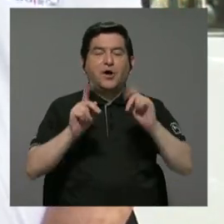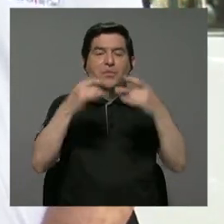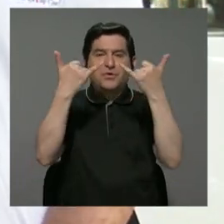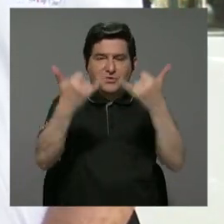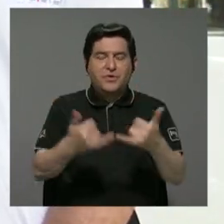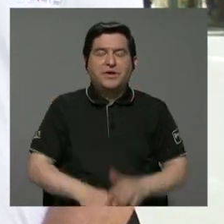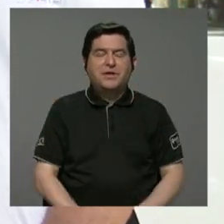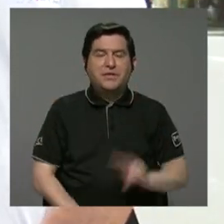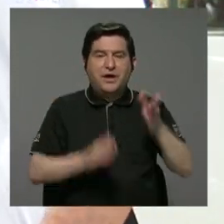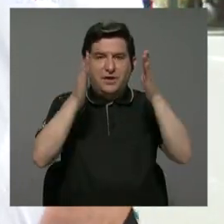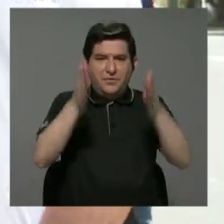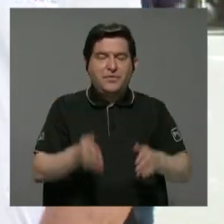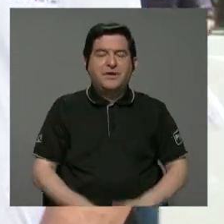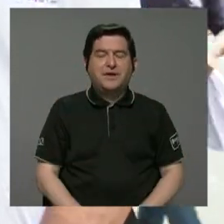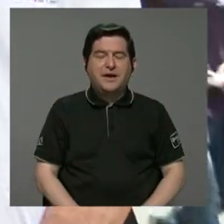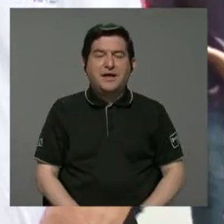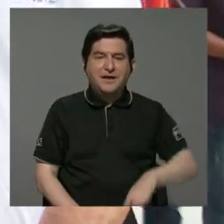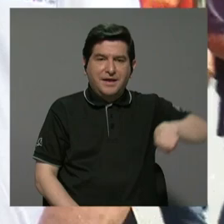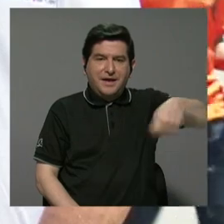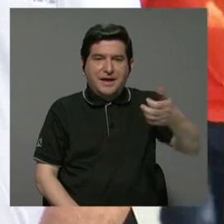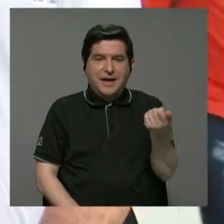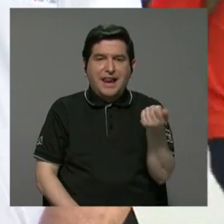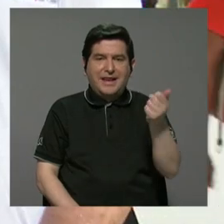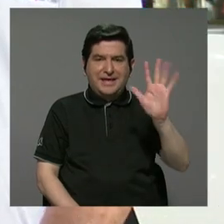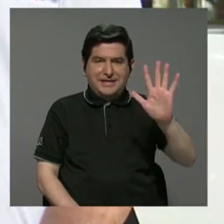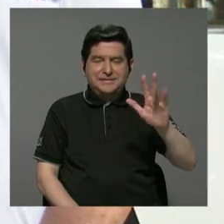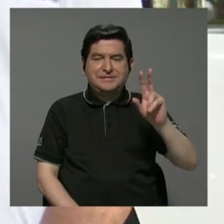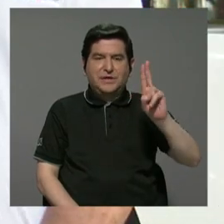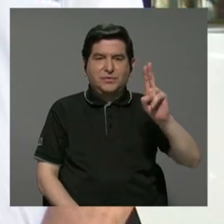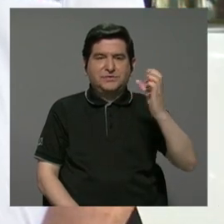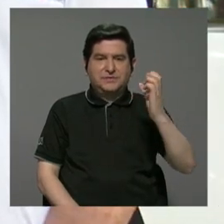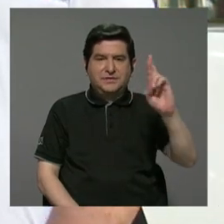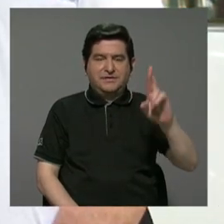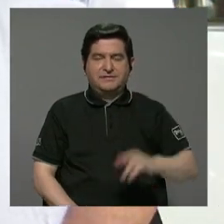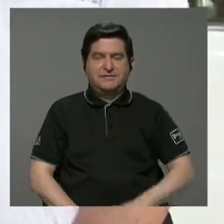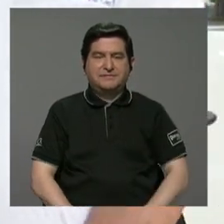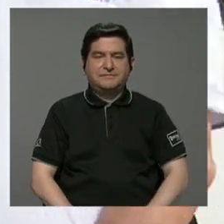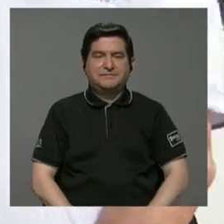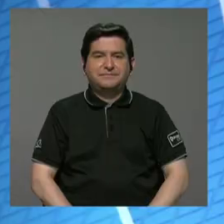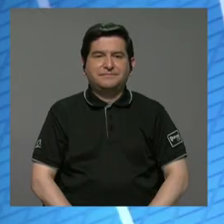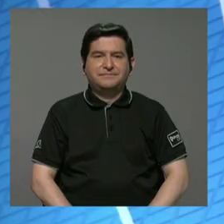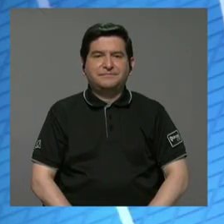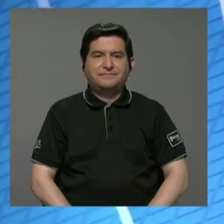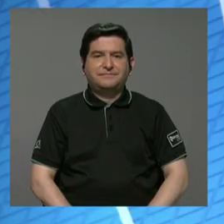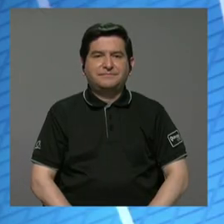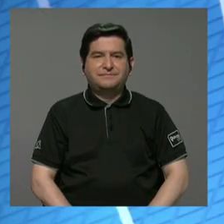a mis compañeros en el estudio central del Canal 15 UCR.